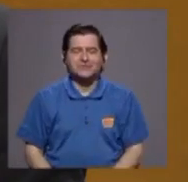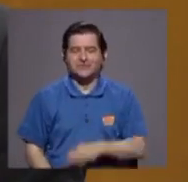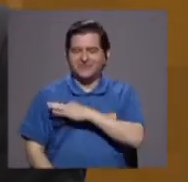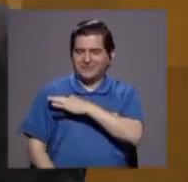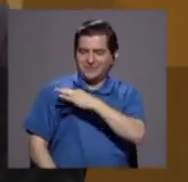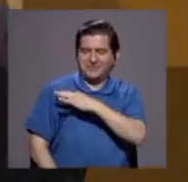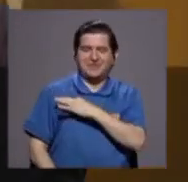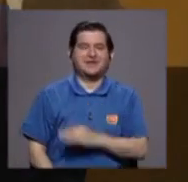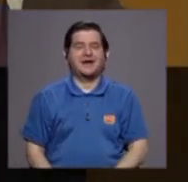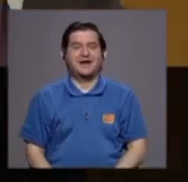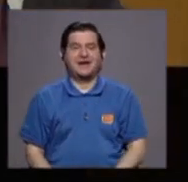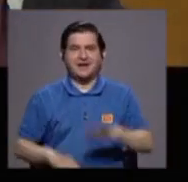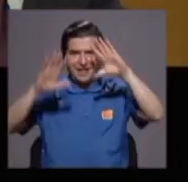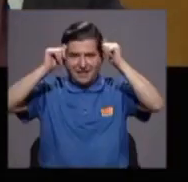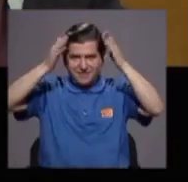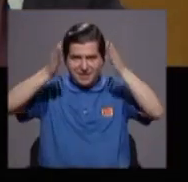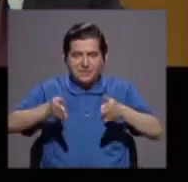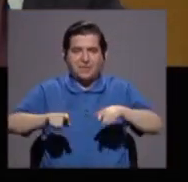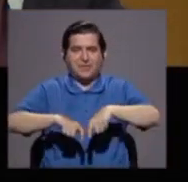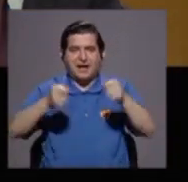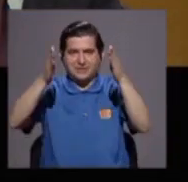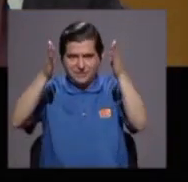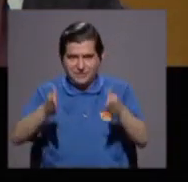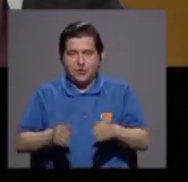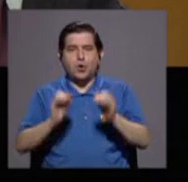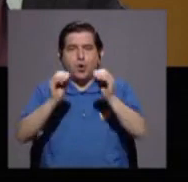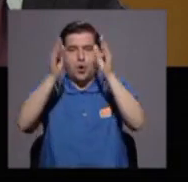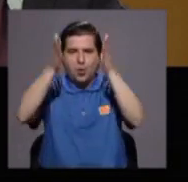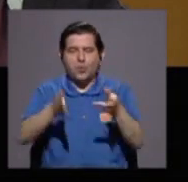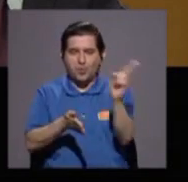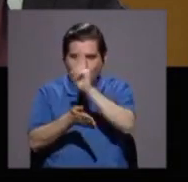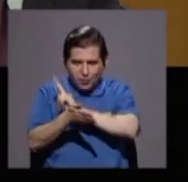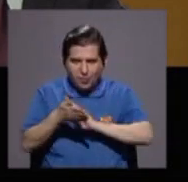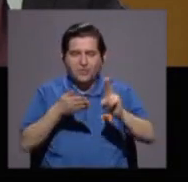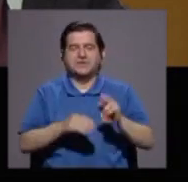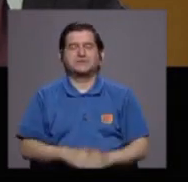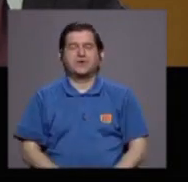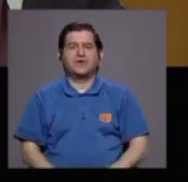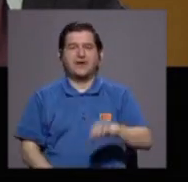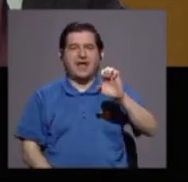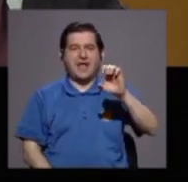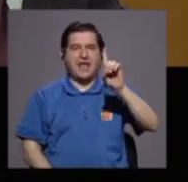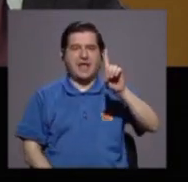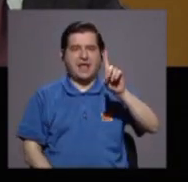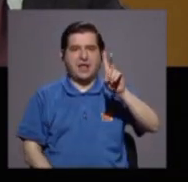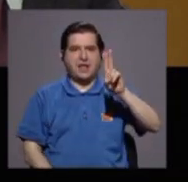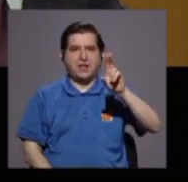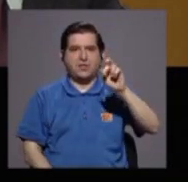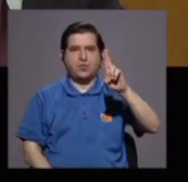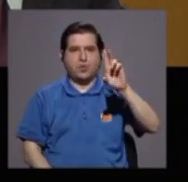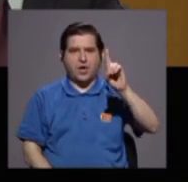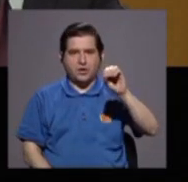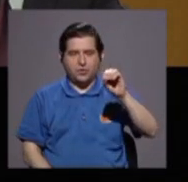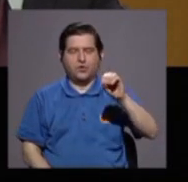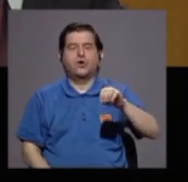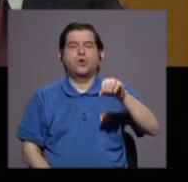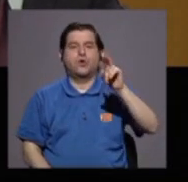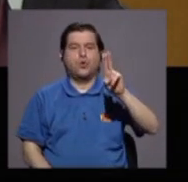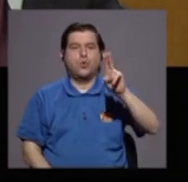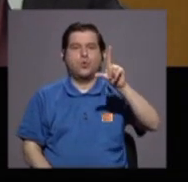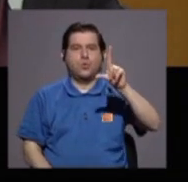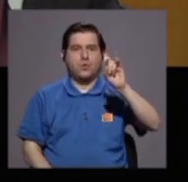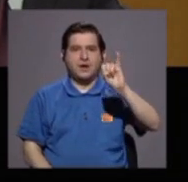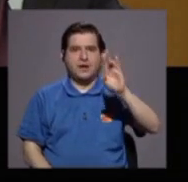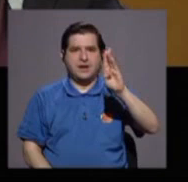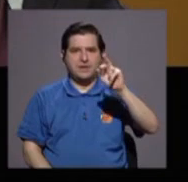nosotros al diplomático, periodista y profesor universitario Eduardo Ulibarri, con el cual